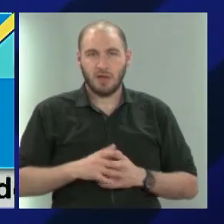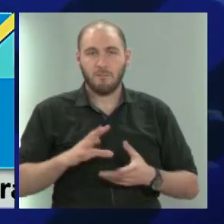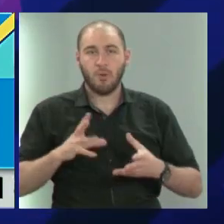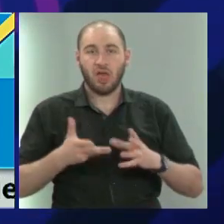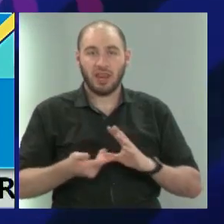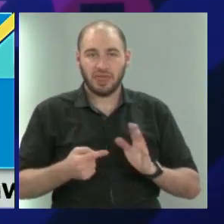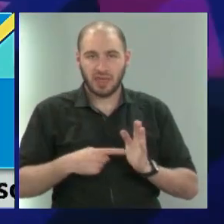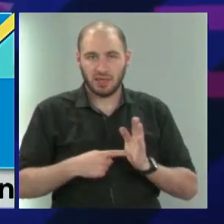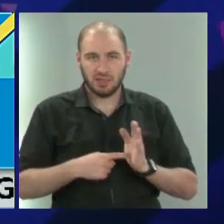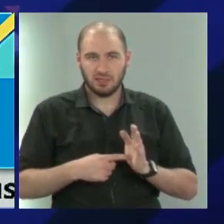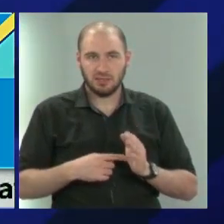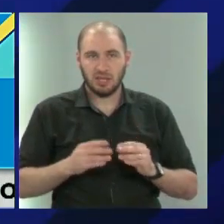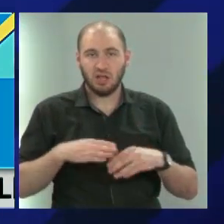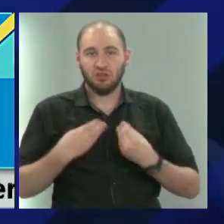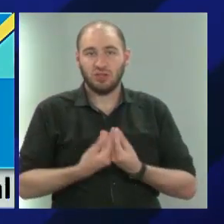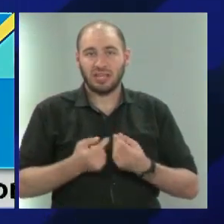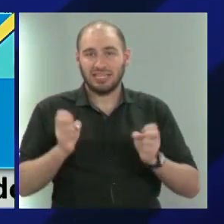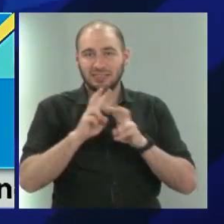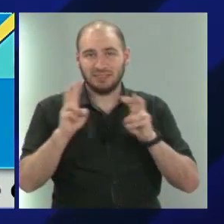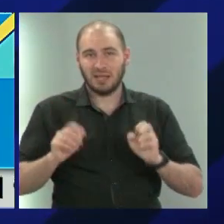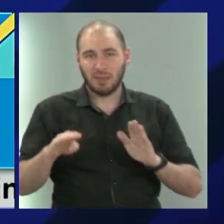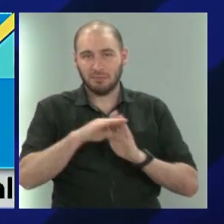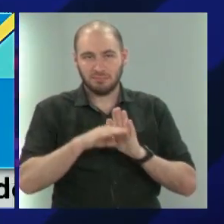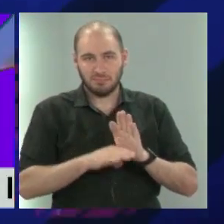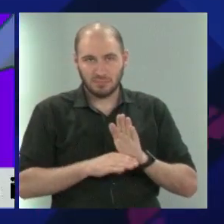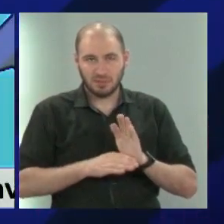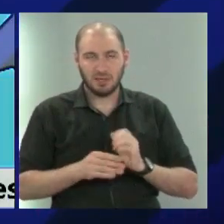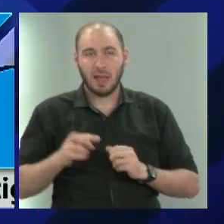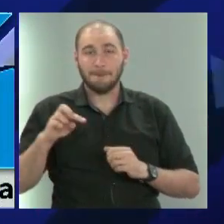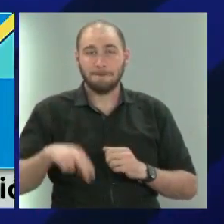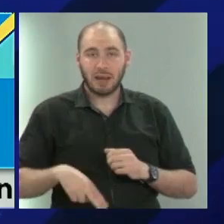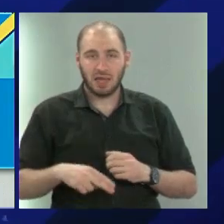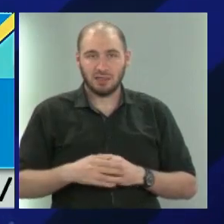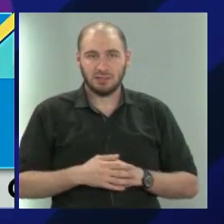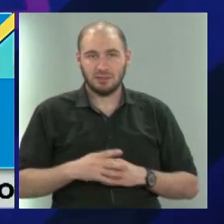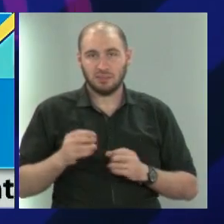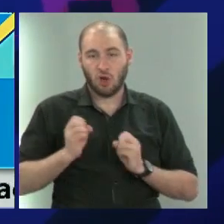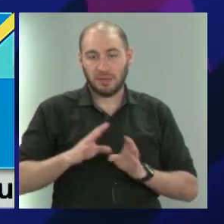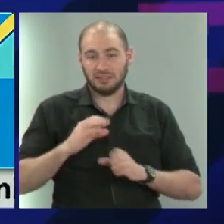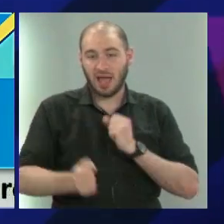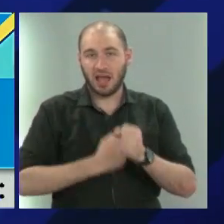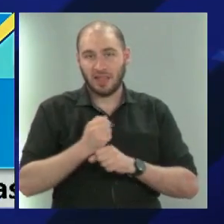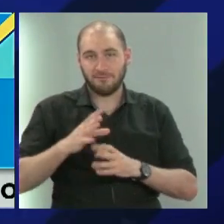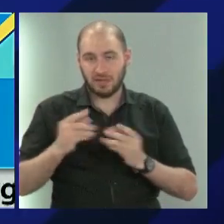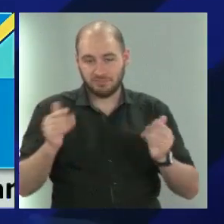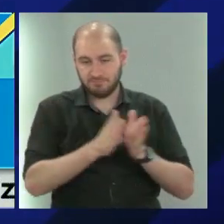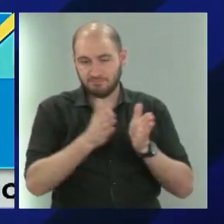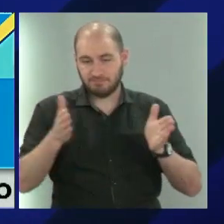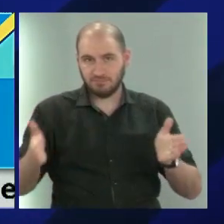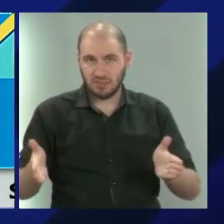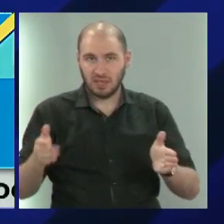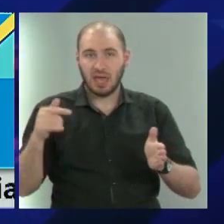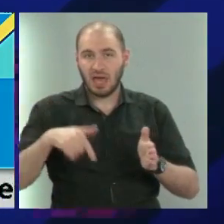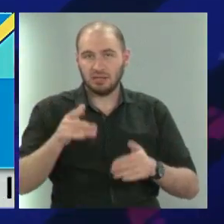modalidad, una cantidad de contenidos determinados, en la planificación desde el principio de año hasta el final, y esa es